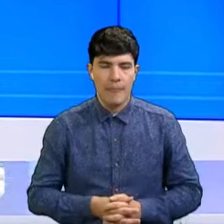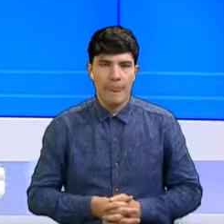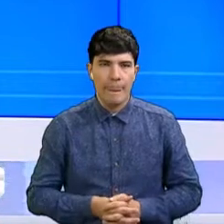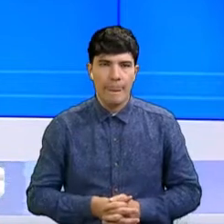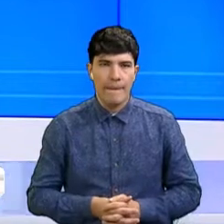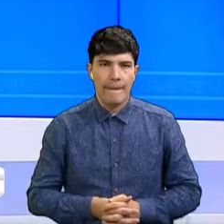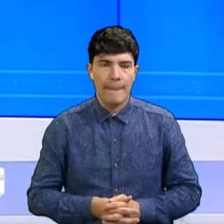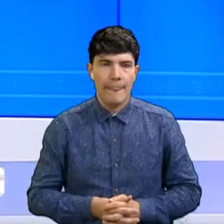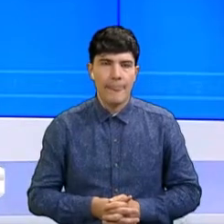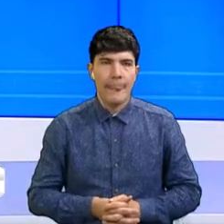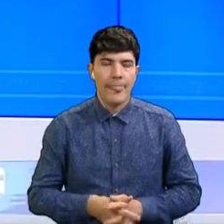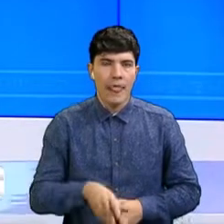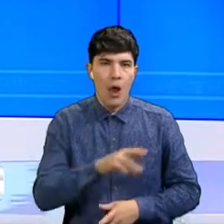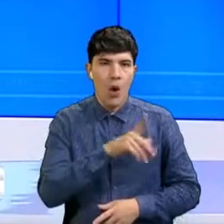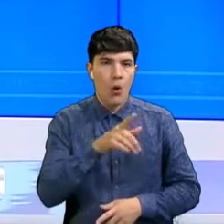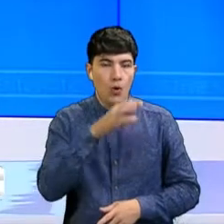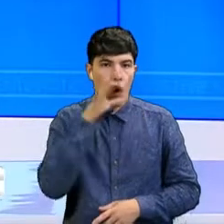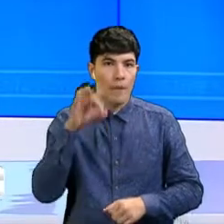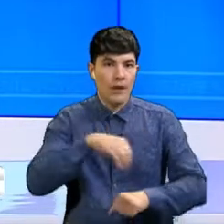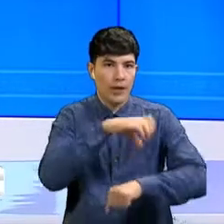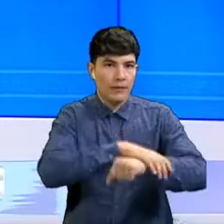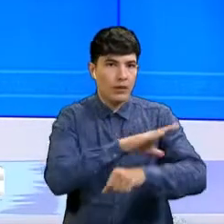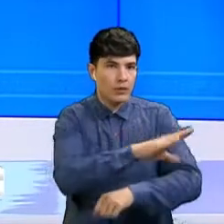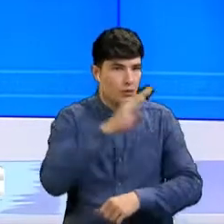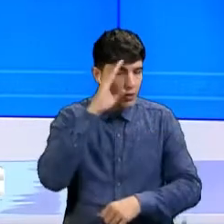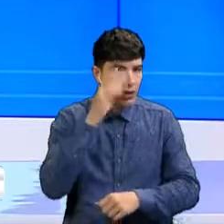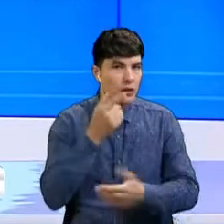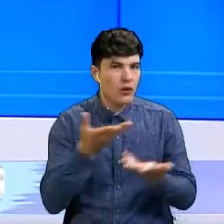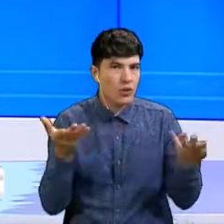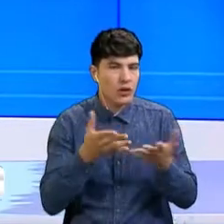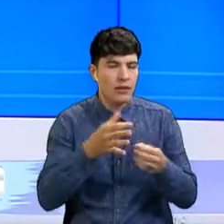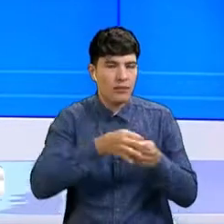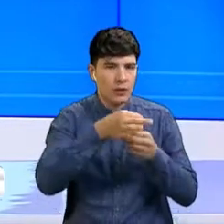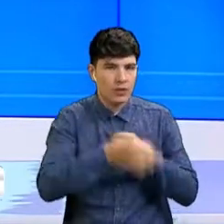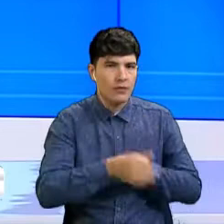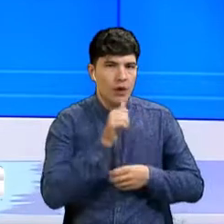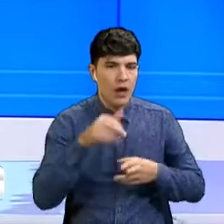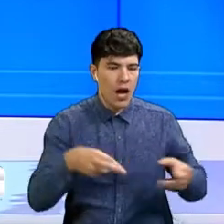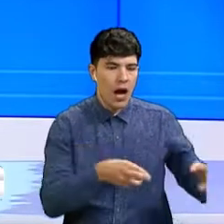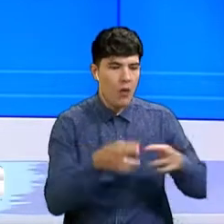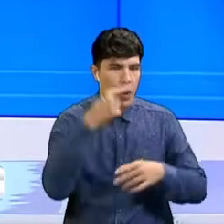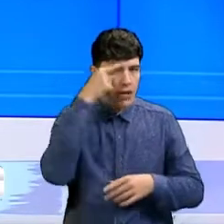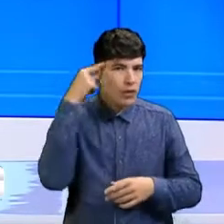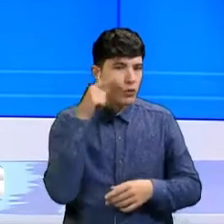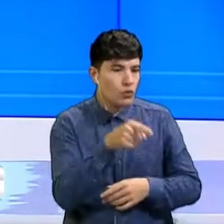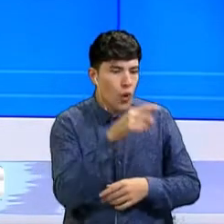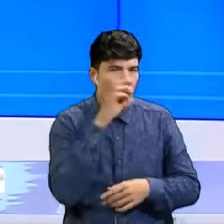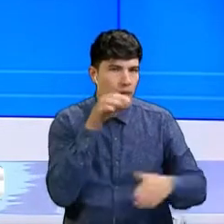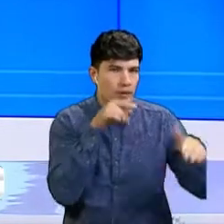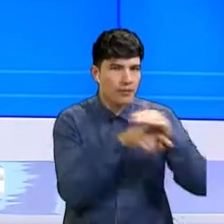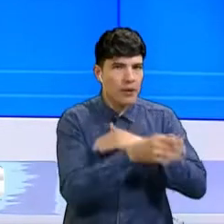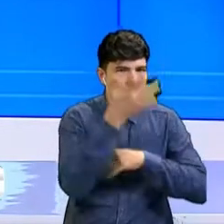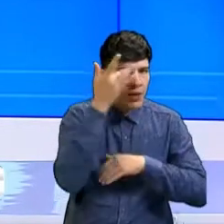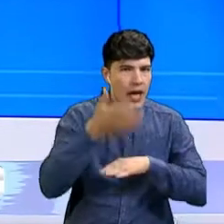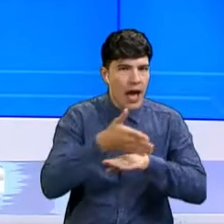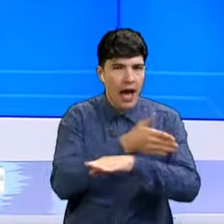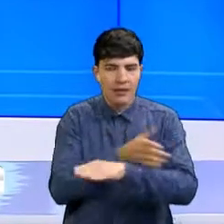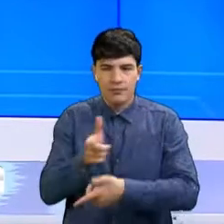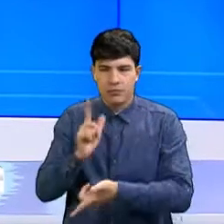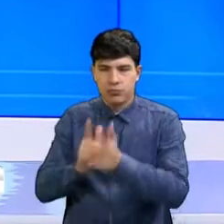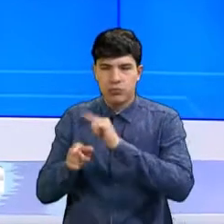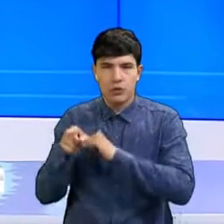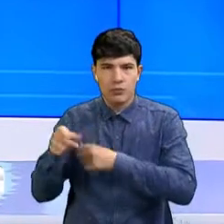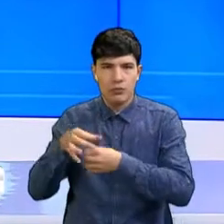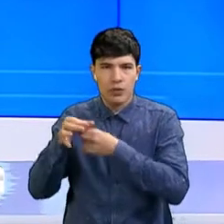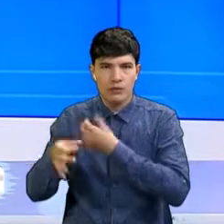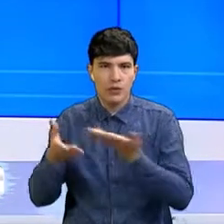Y de igual manera, otro hombre fue capturado por la policía, pero esta vez en el municipio de Río Negro, donde al parecer huía luego de disparar contra otra persona en el